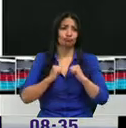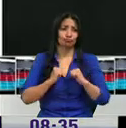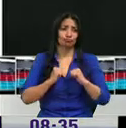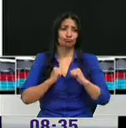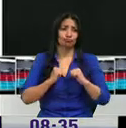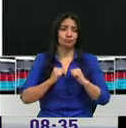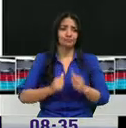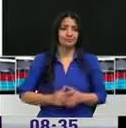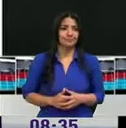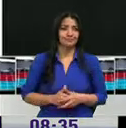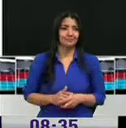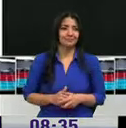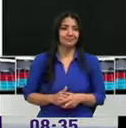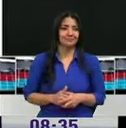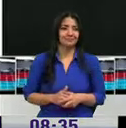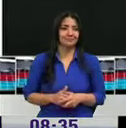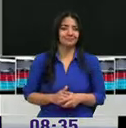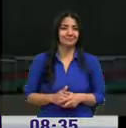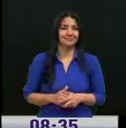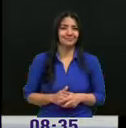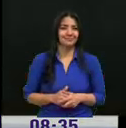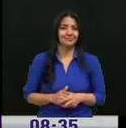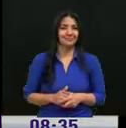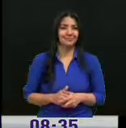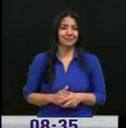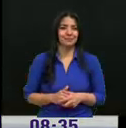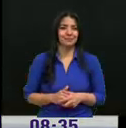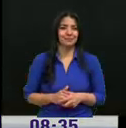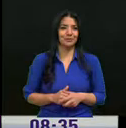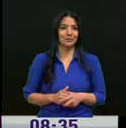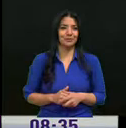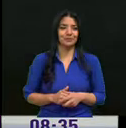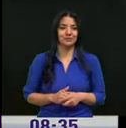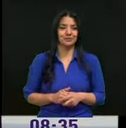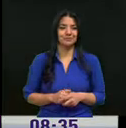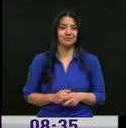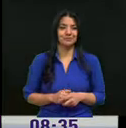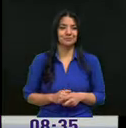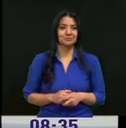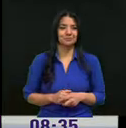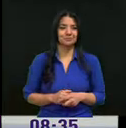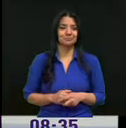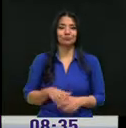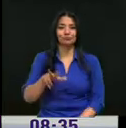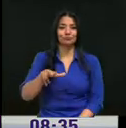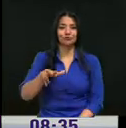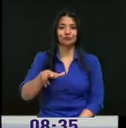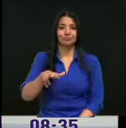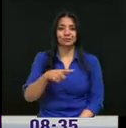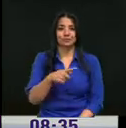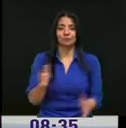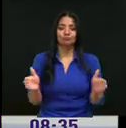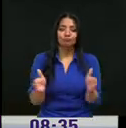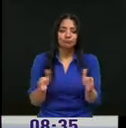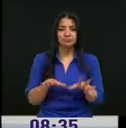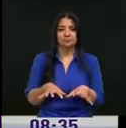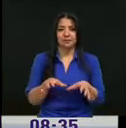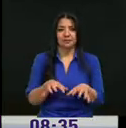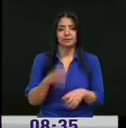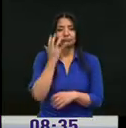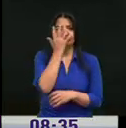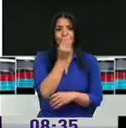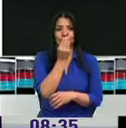oh, miren, ¿ah? Miren. Pobrecito, esa carita. Mira, 3 meses tiene esta cosita divina.